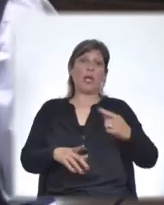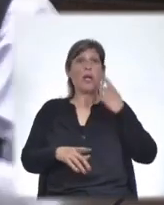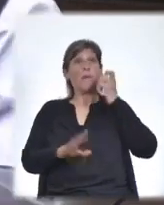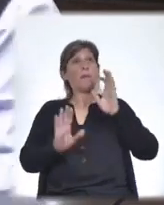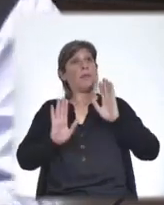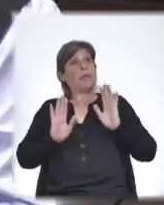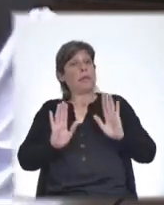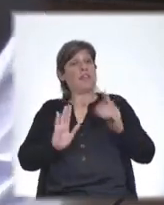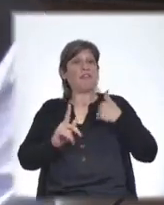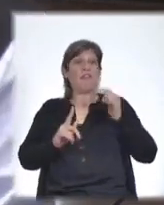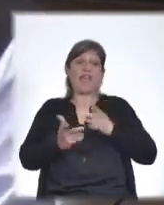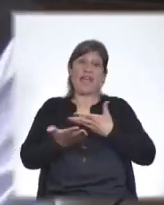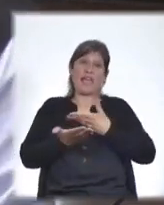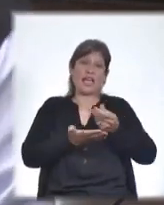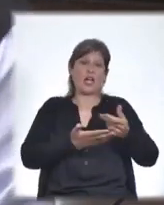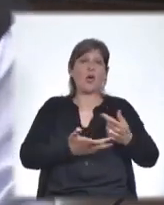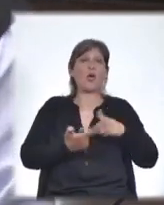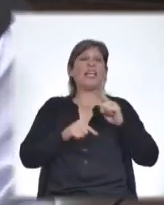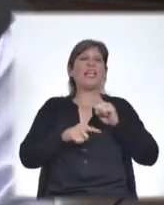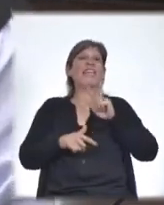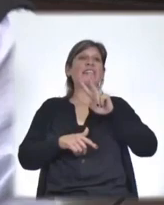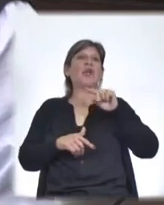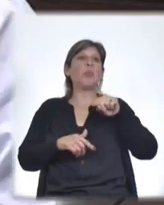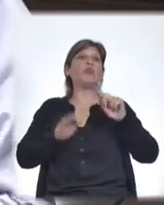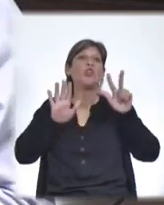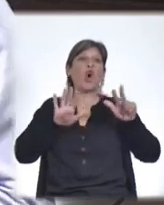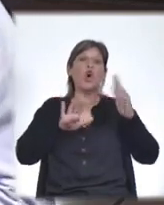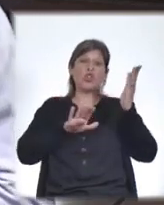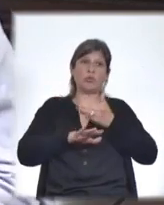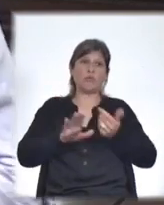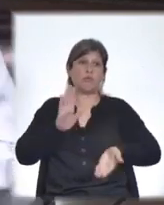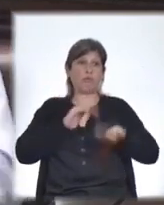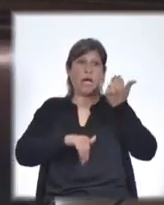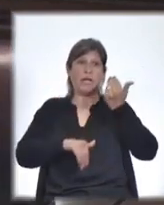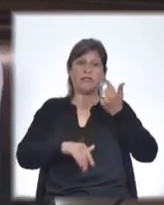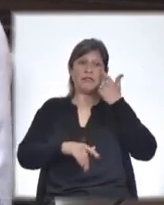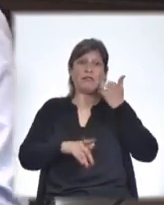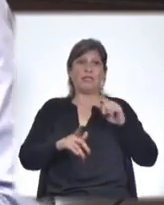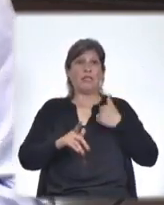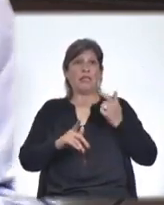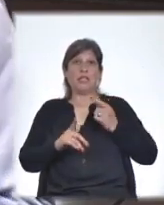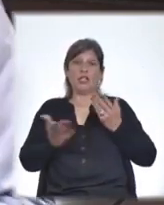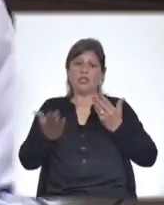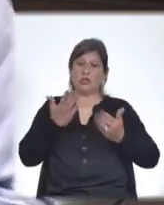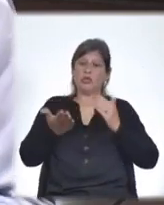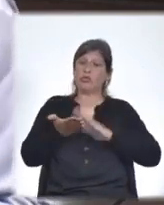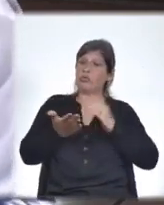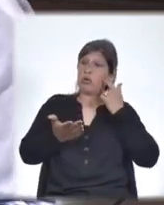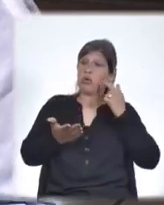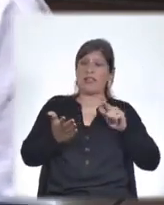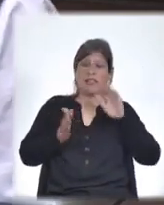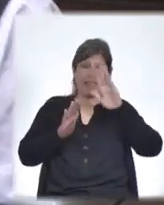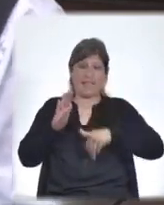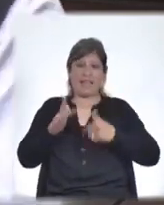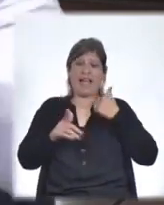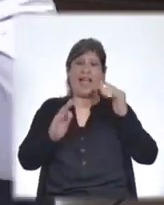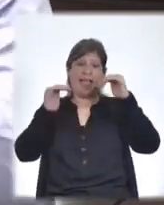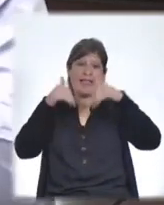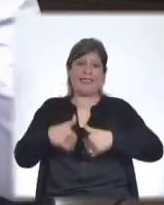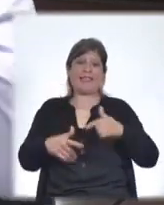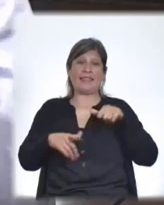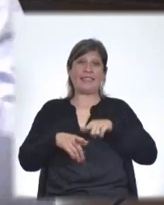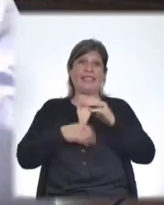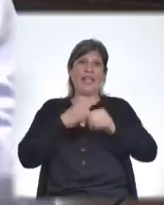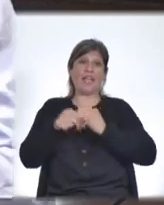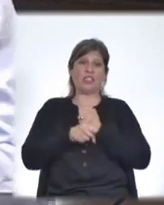prevé que el consumo crezca un 3.8, revirtiendo la situación de la caída del consumo del 3.2 de este año. Es